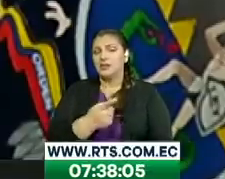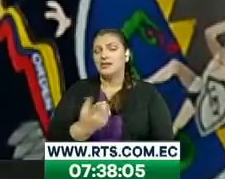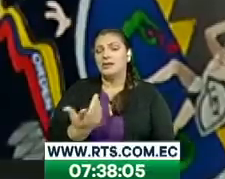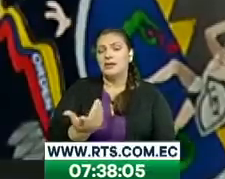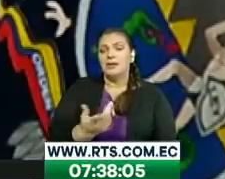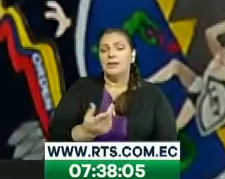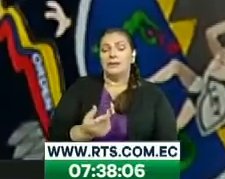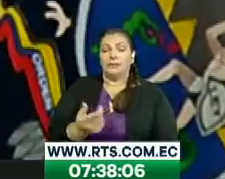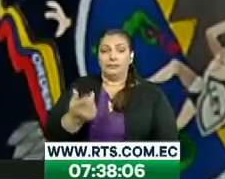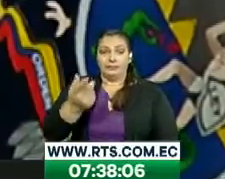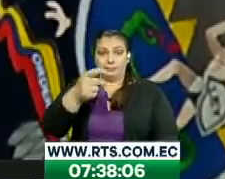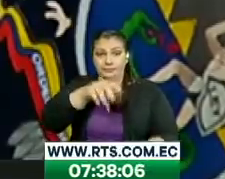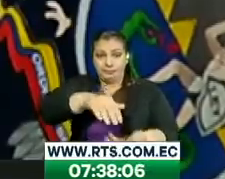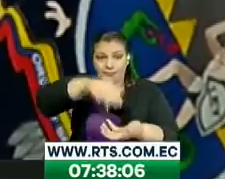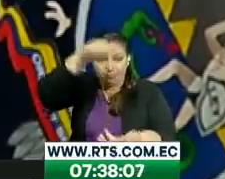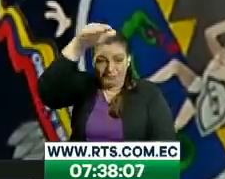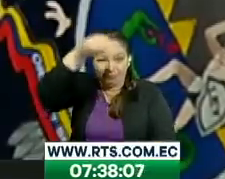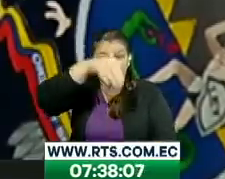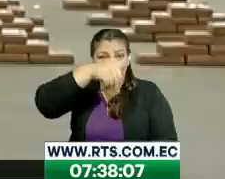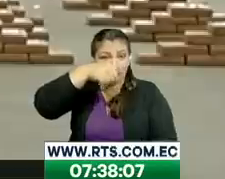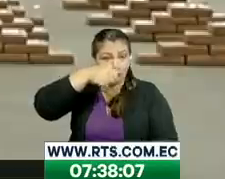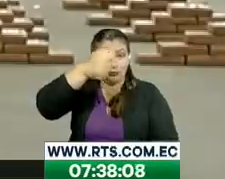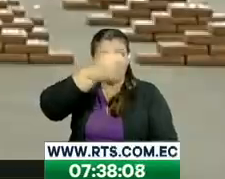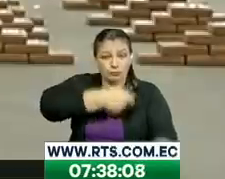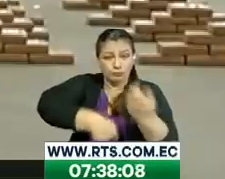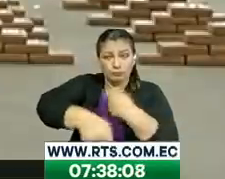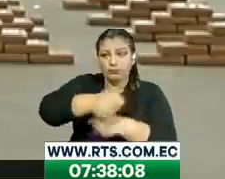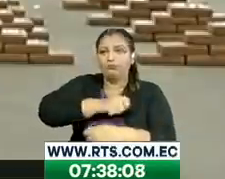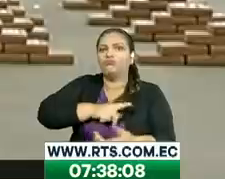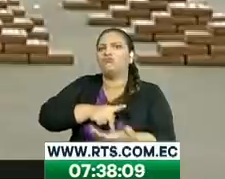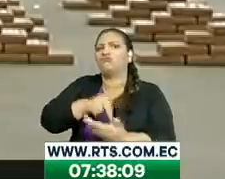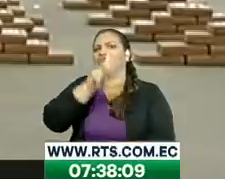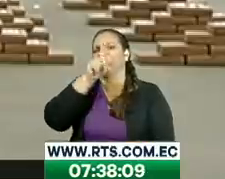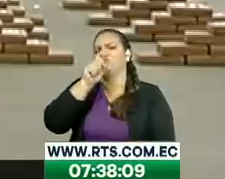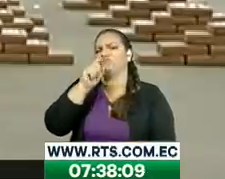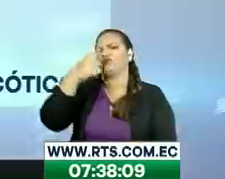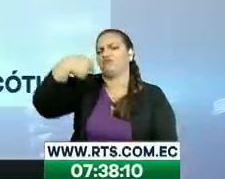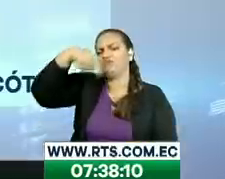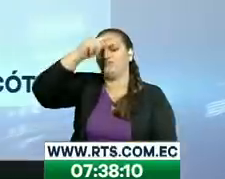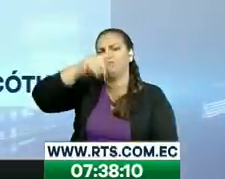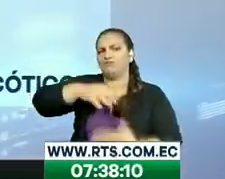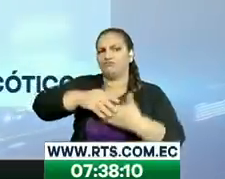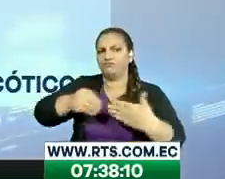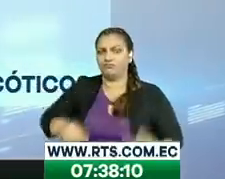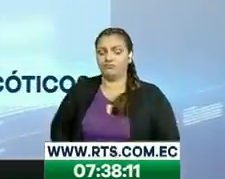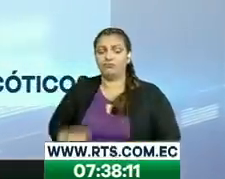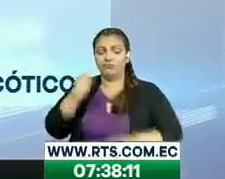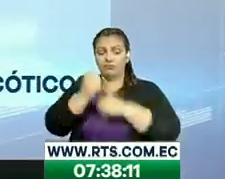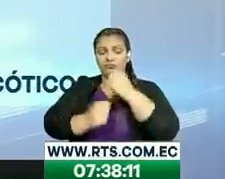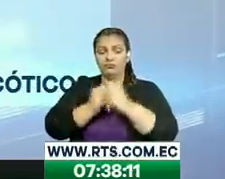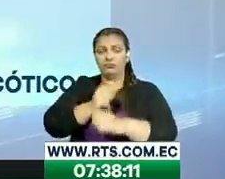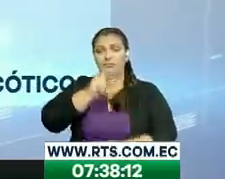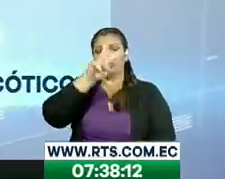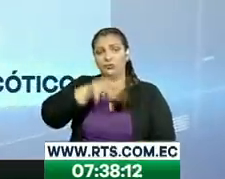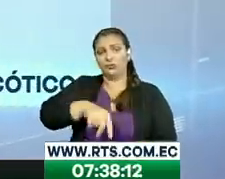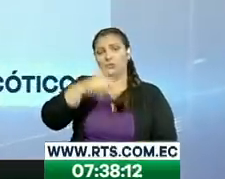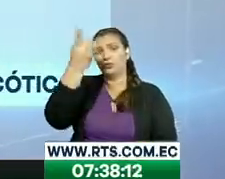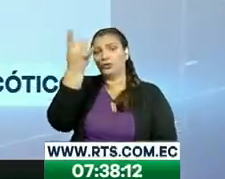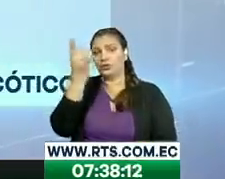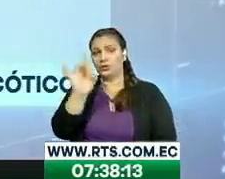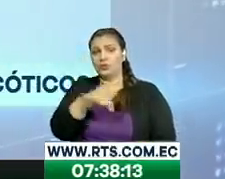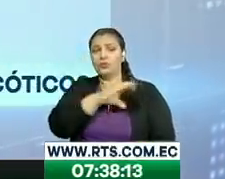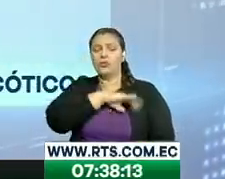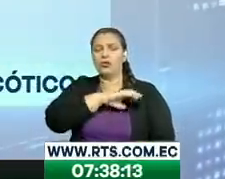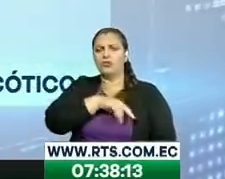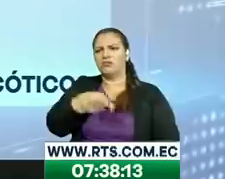logre alcanzar esta mercadería en lo que va del año se han incautado 74 toneladas de droga a nivel nacional